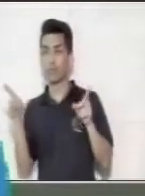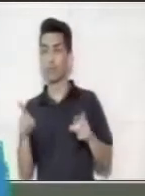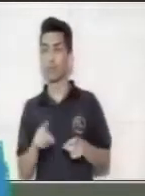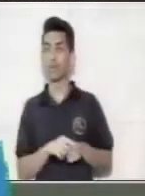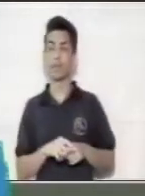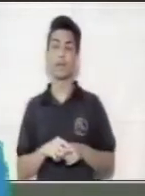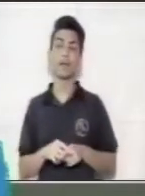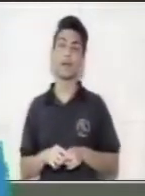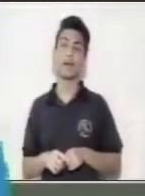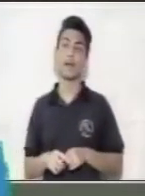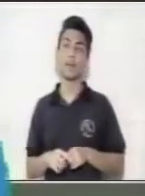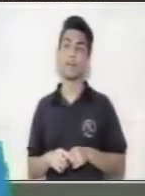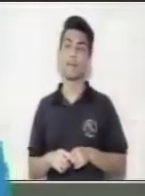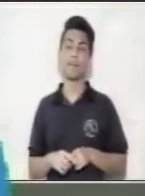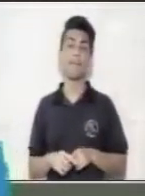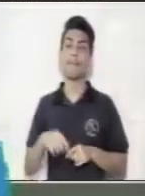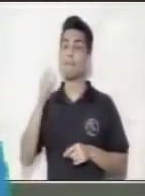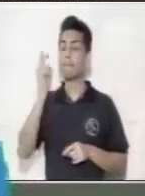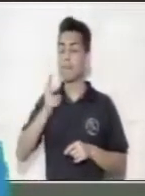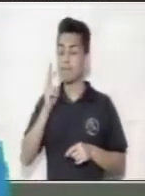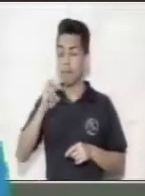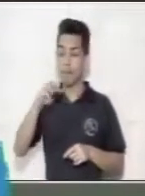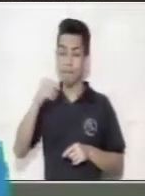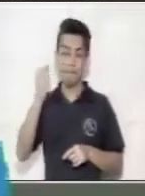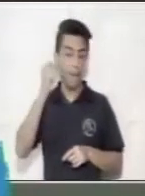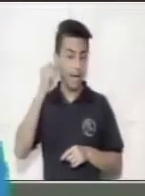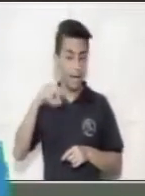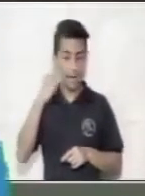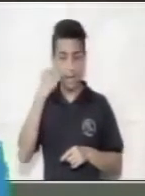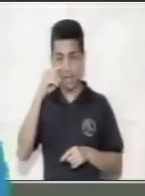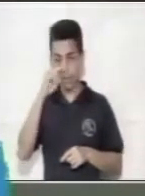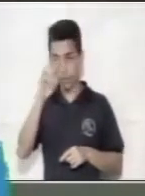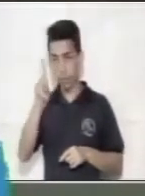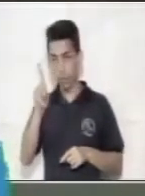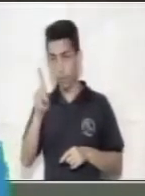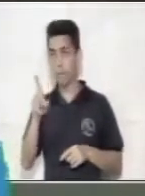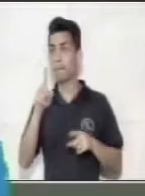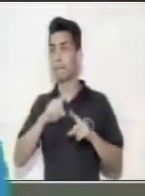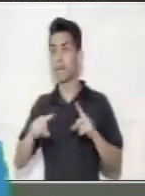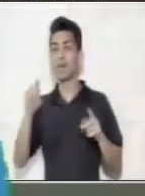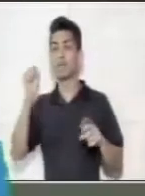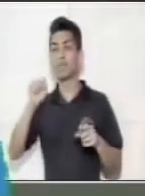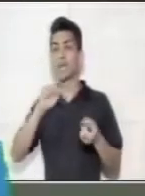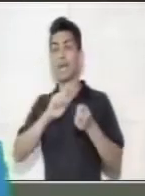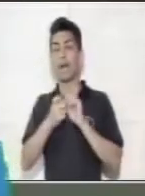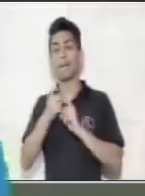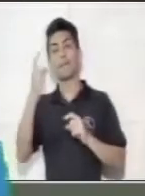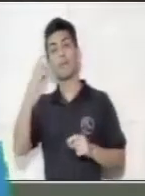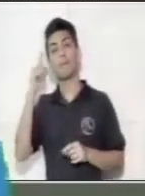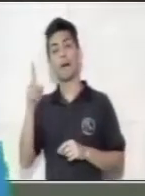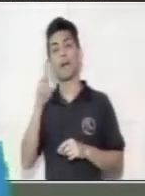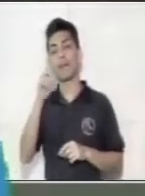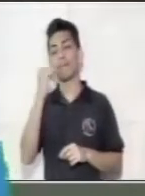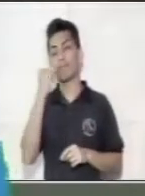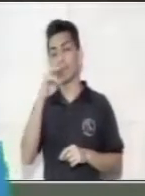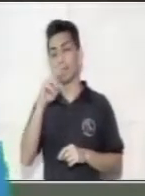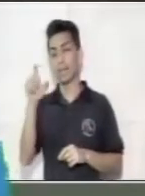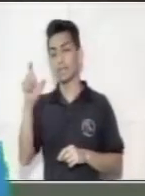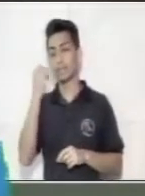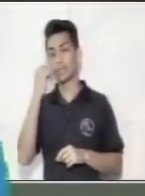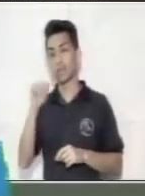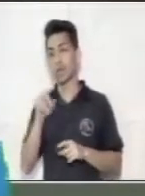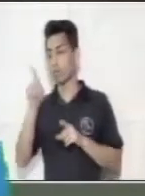cambiar en lo que es la magnitud, pero sí va a cambiar en lo que es la dirección,